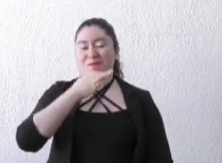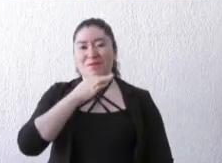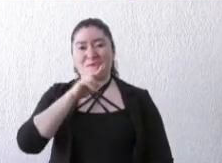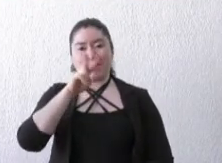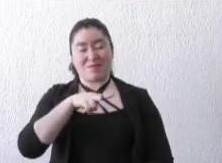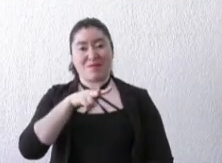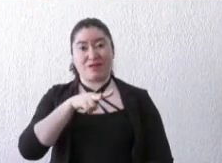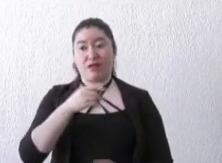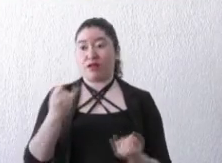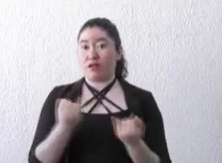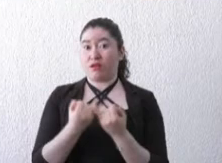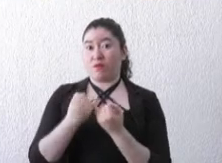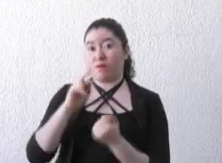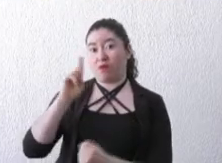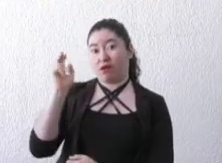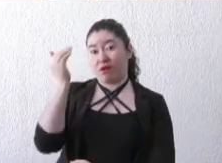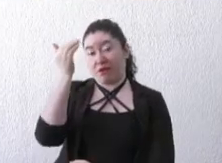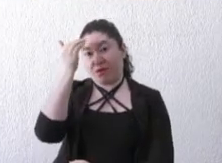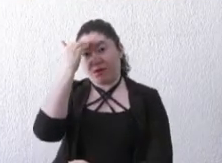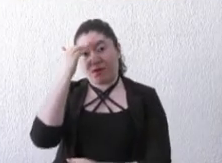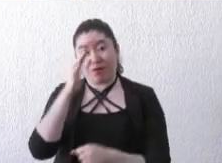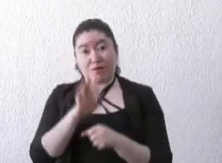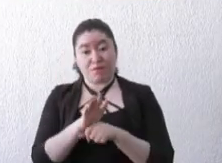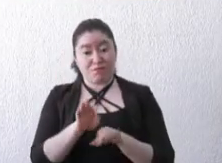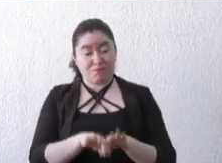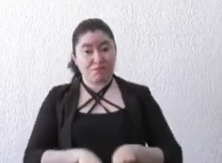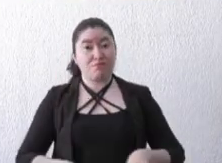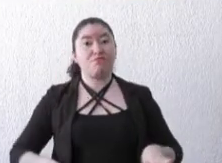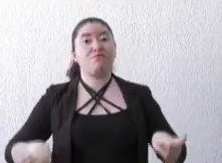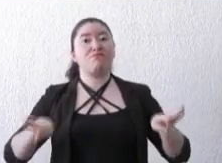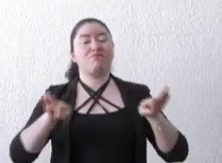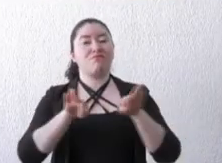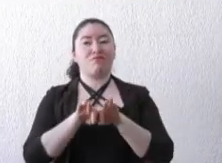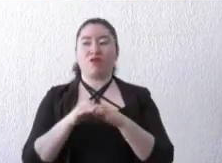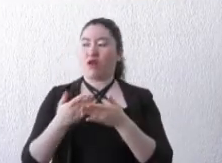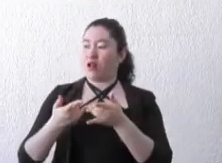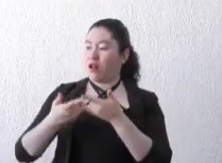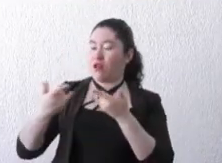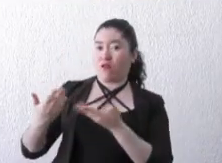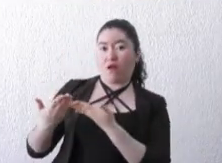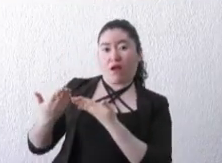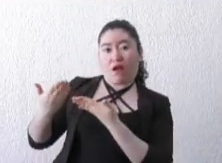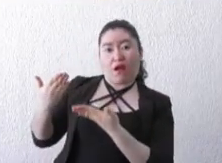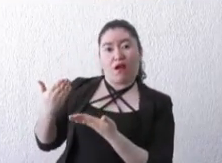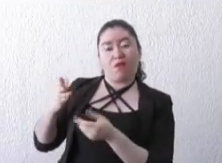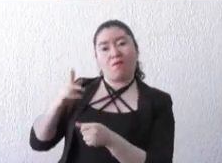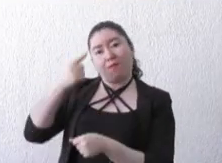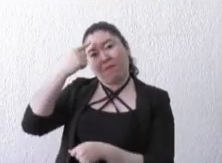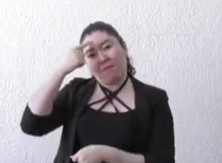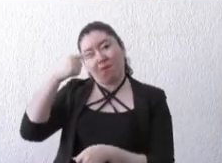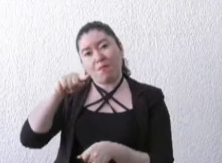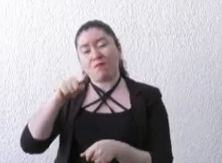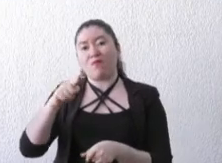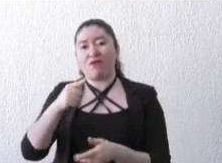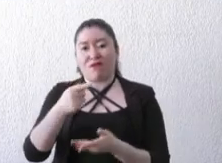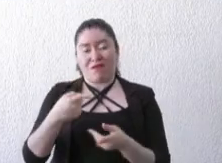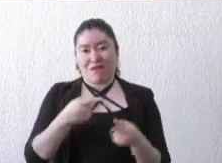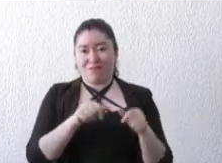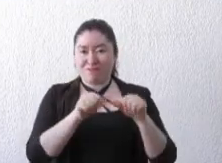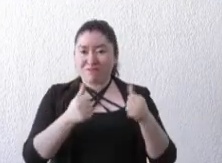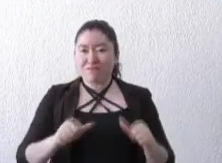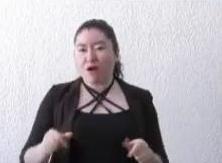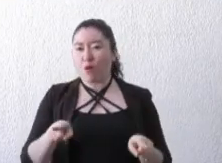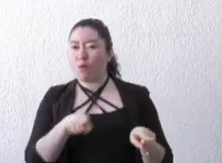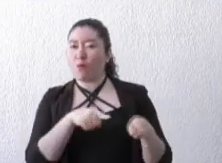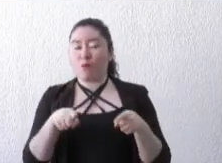una parte fundamental de la historia musical y artística de México entero. Y